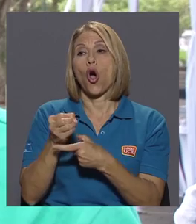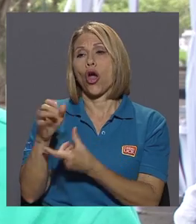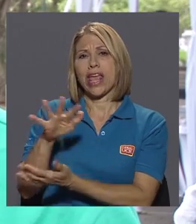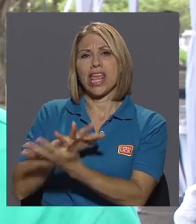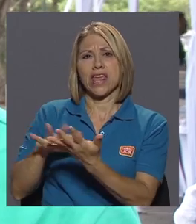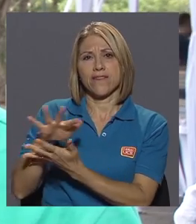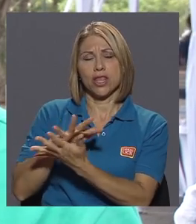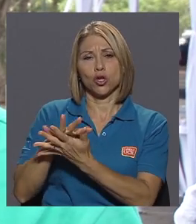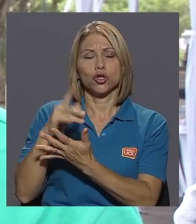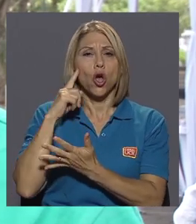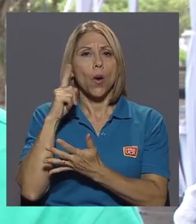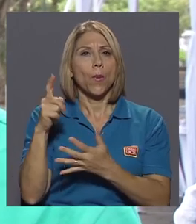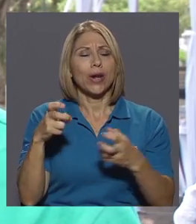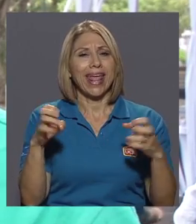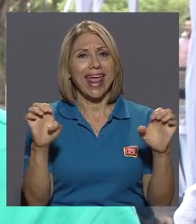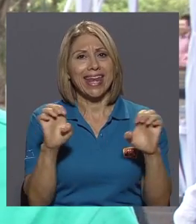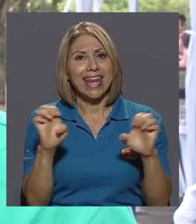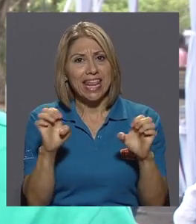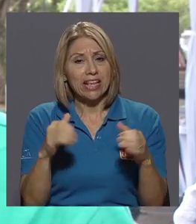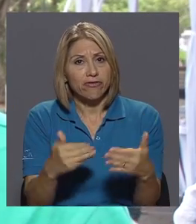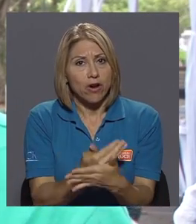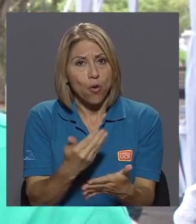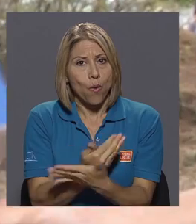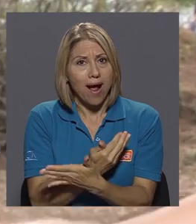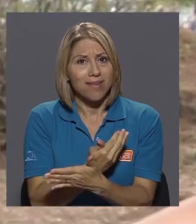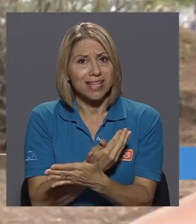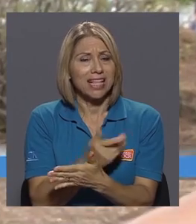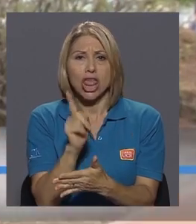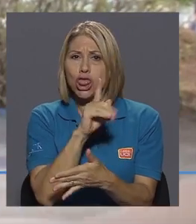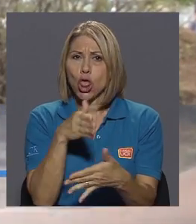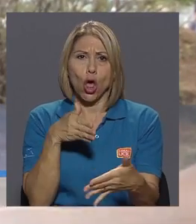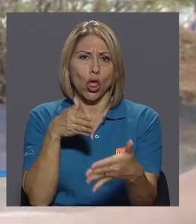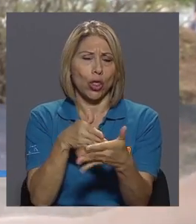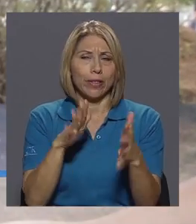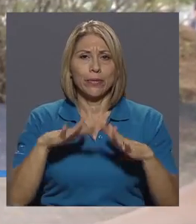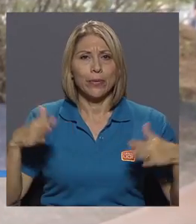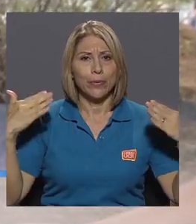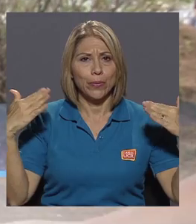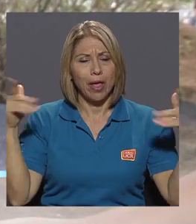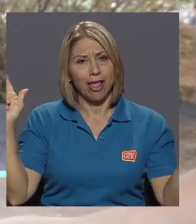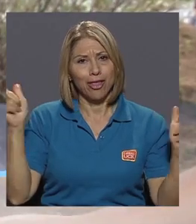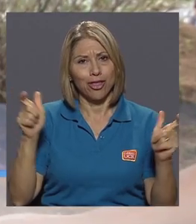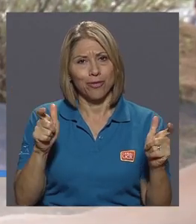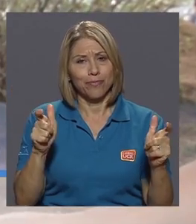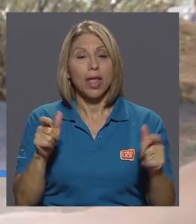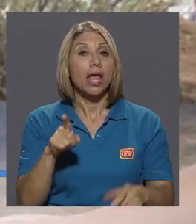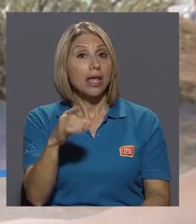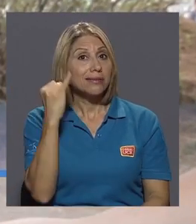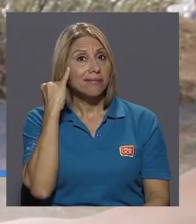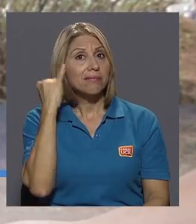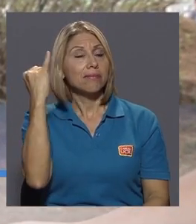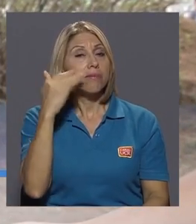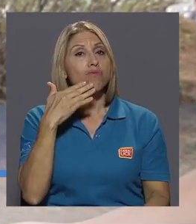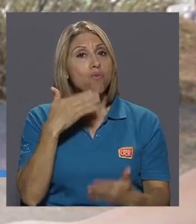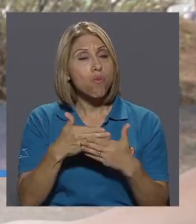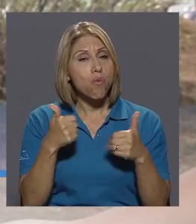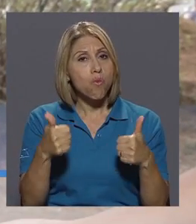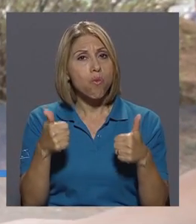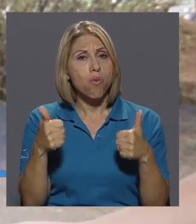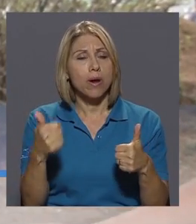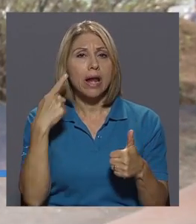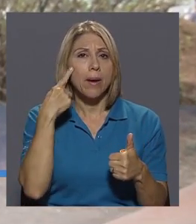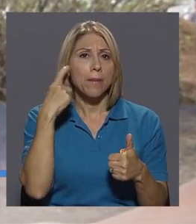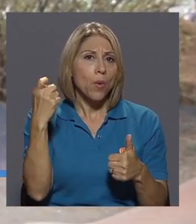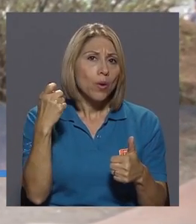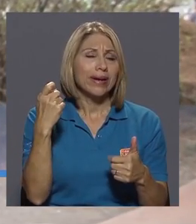energías renovables le hacen menos daño al medio ambiente. Pues me parece una iniciativa realmente buena, ya que desde todos